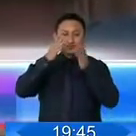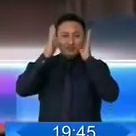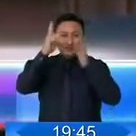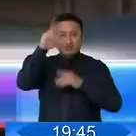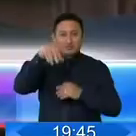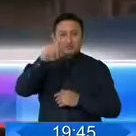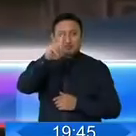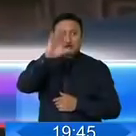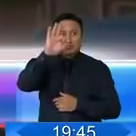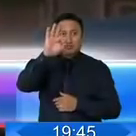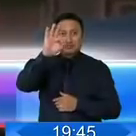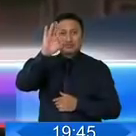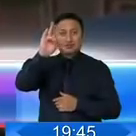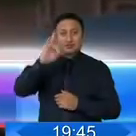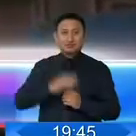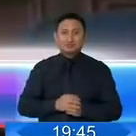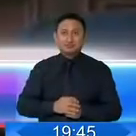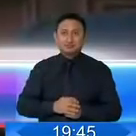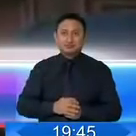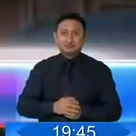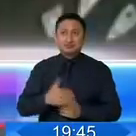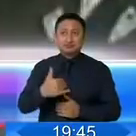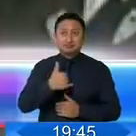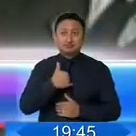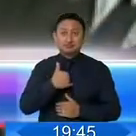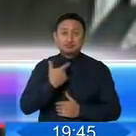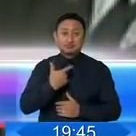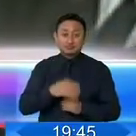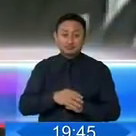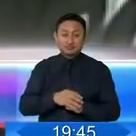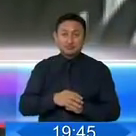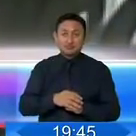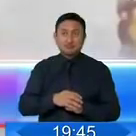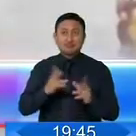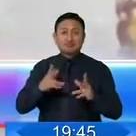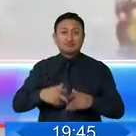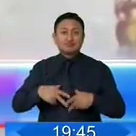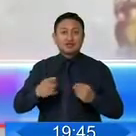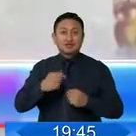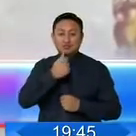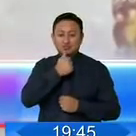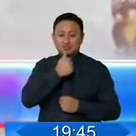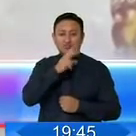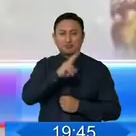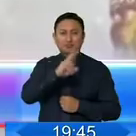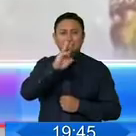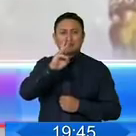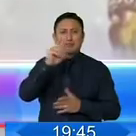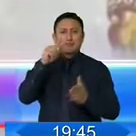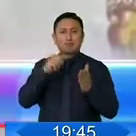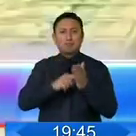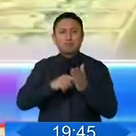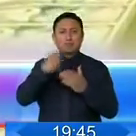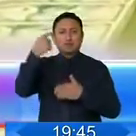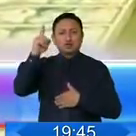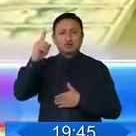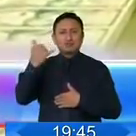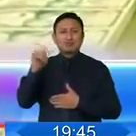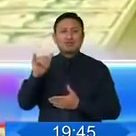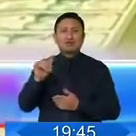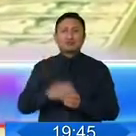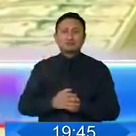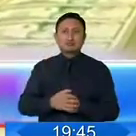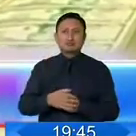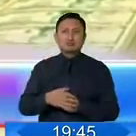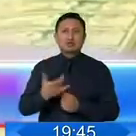de 1997, periodo en el cual usó en gastos reservados o secretos más de 26 mil millones de sucres, que equivalen a